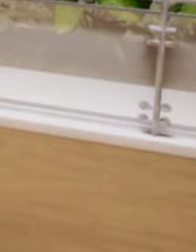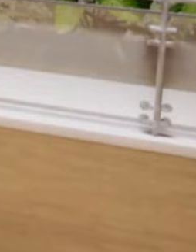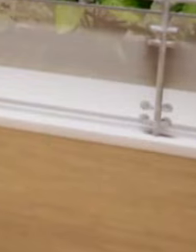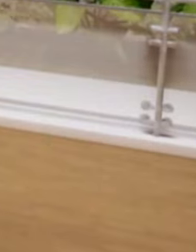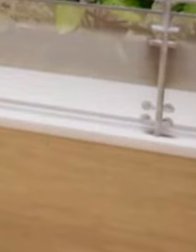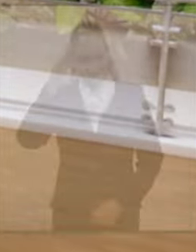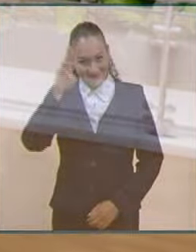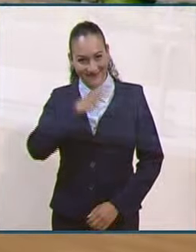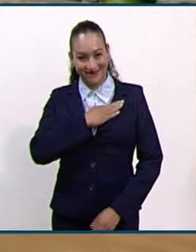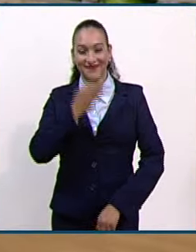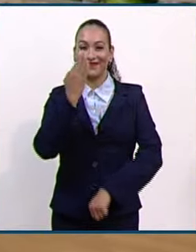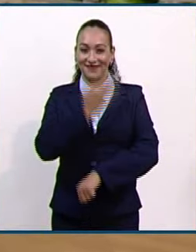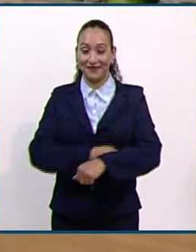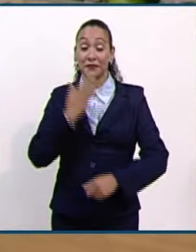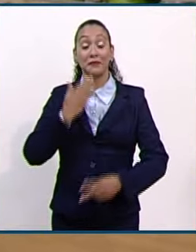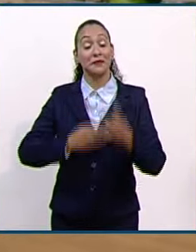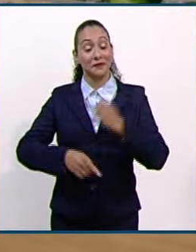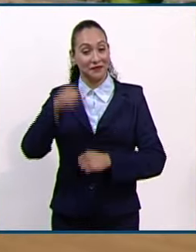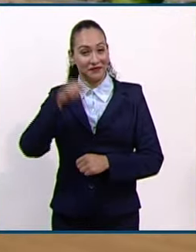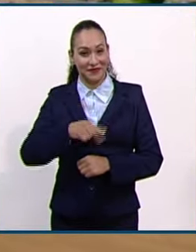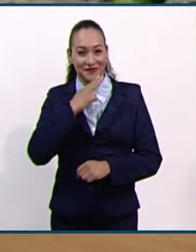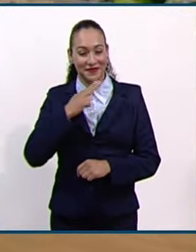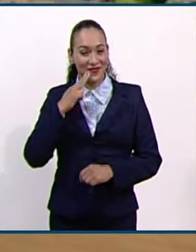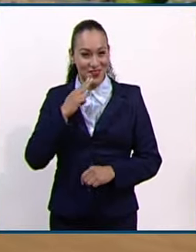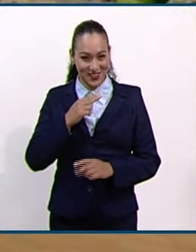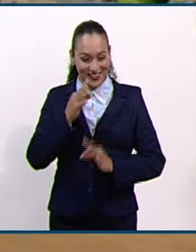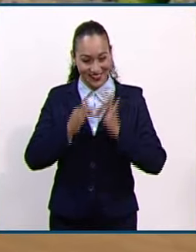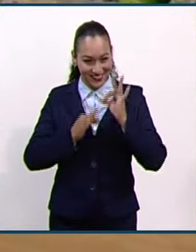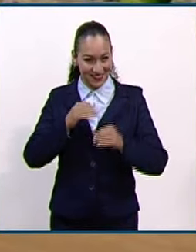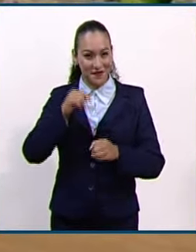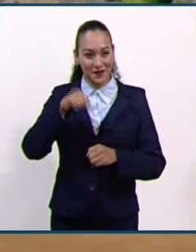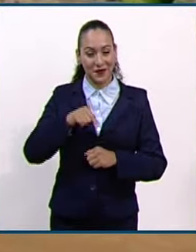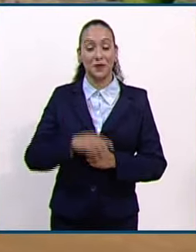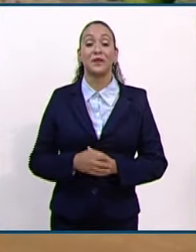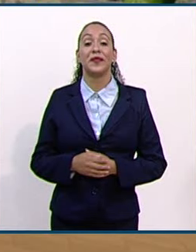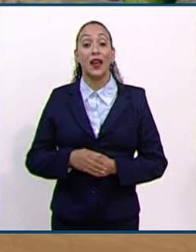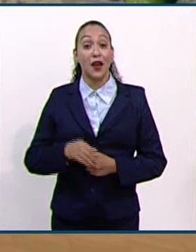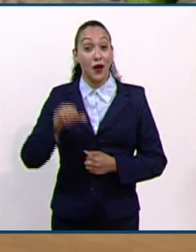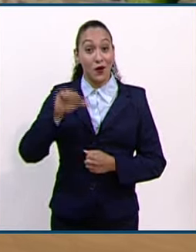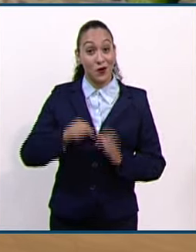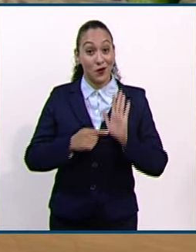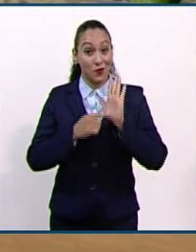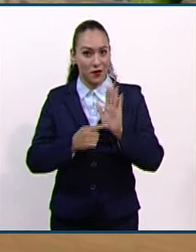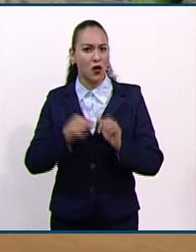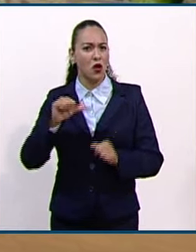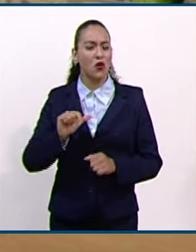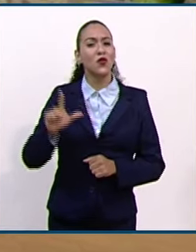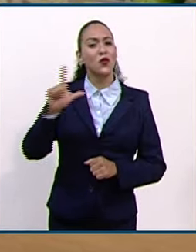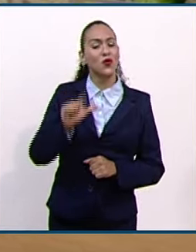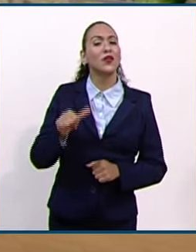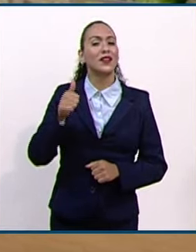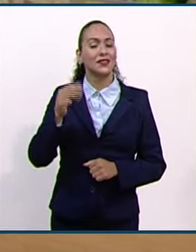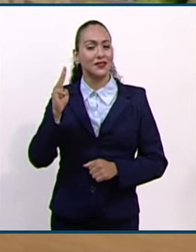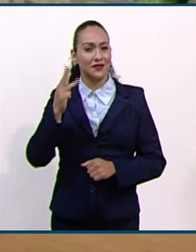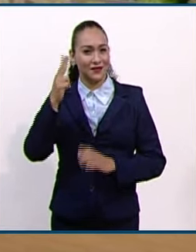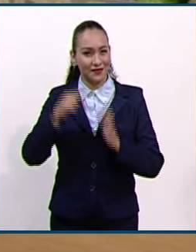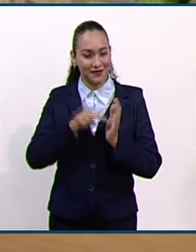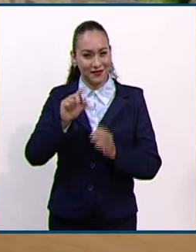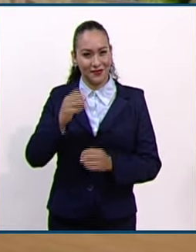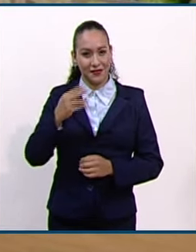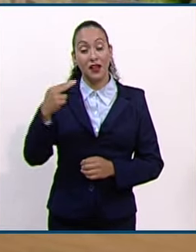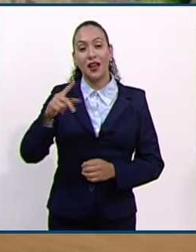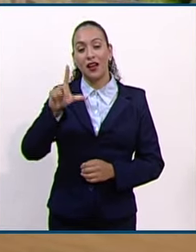Hola, ¿qué tal? Muy buenas tardes. Les damos la más cordial bienvenida a este espacio de noticias corte informativo, hoy que es lunes 6 de mayo de 2024. Soy